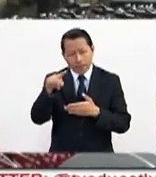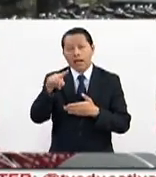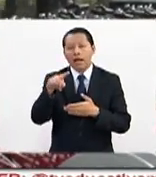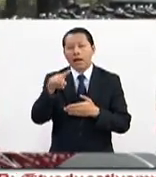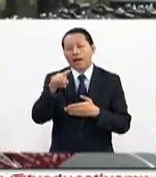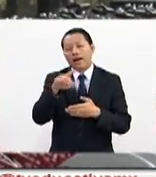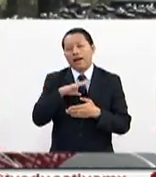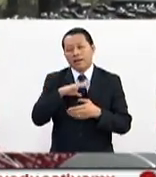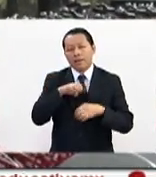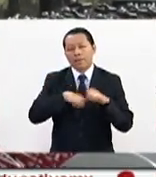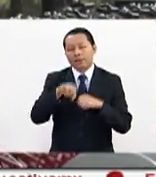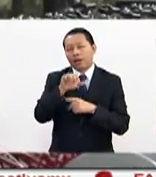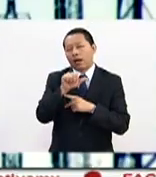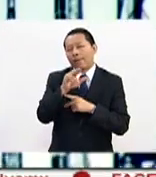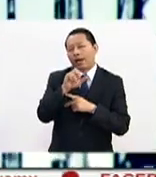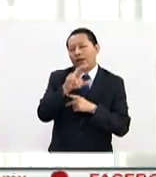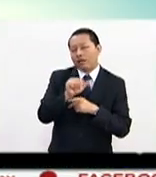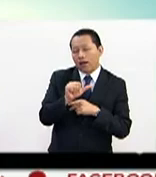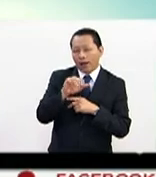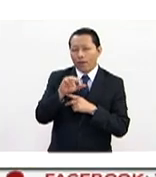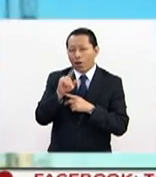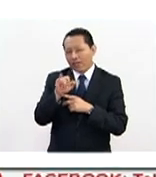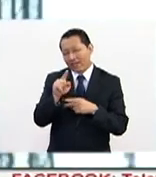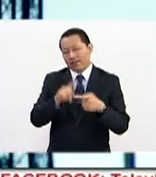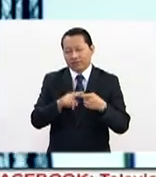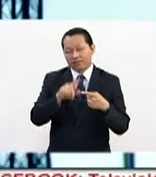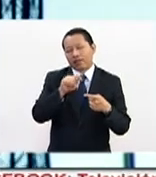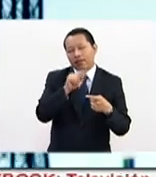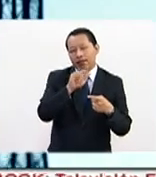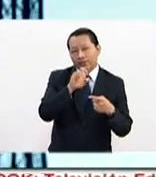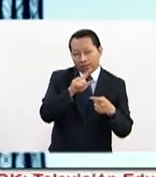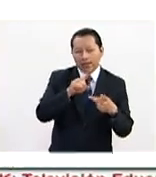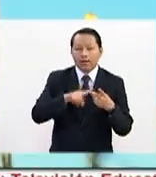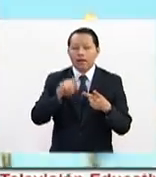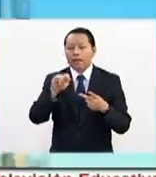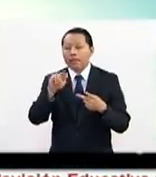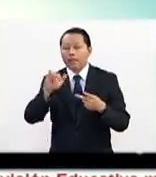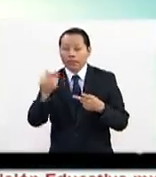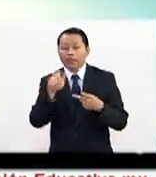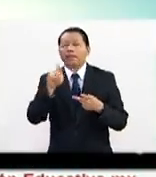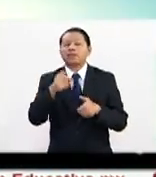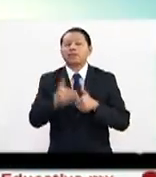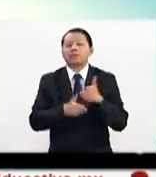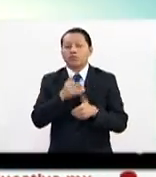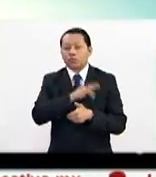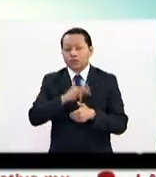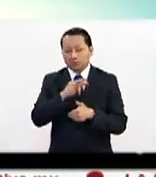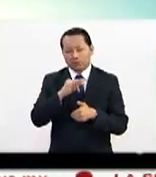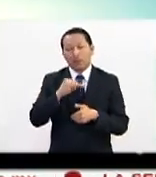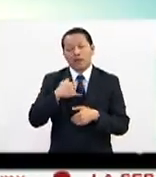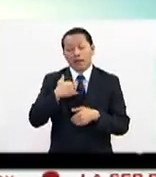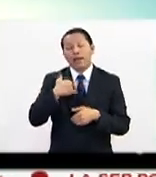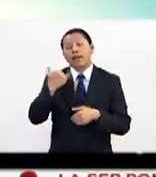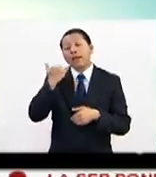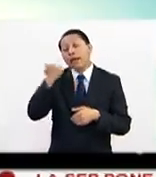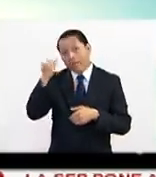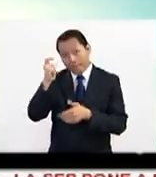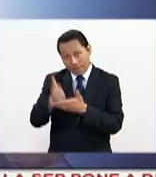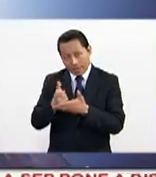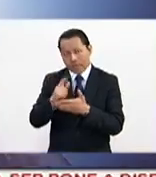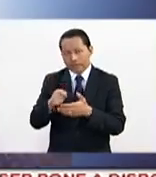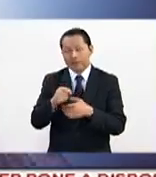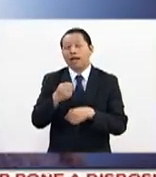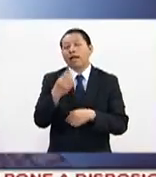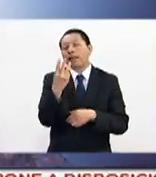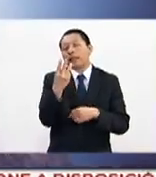empresa América Móvil, que integran Telcel y Telmex. Para el servicio en la modalidad, el que llama paga, la tarifa será de